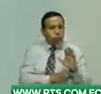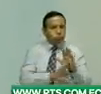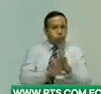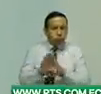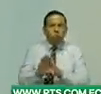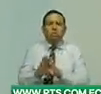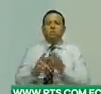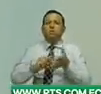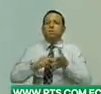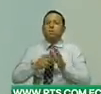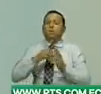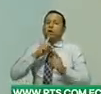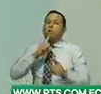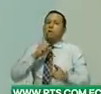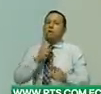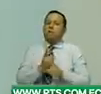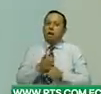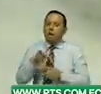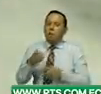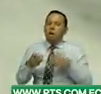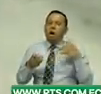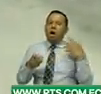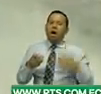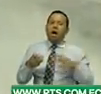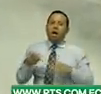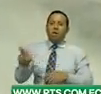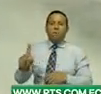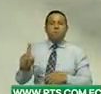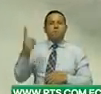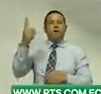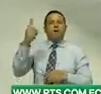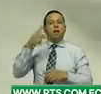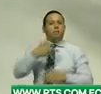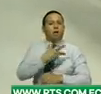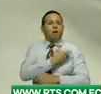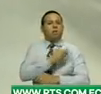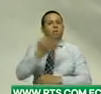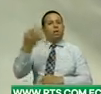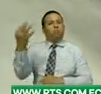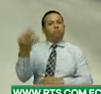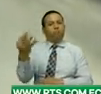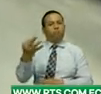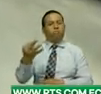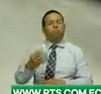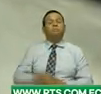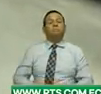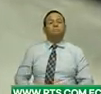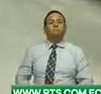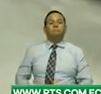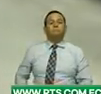mundo científico internacional a la vacuna rusa contra el coronavirus.